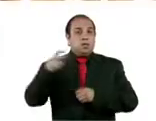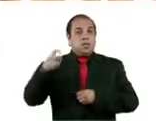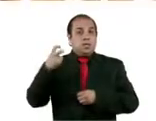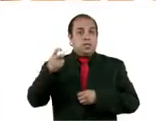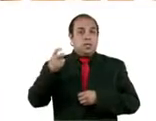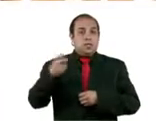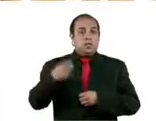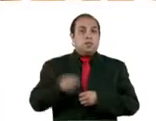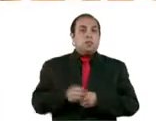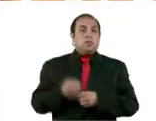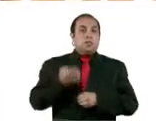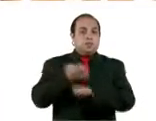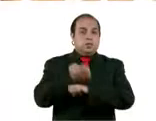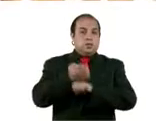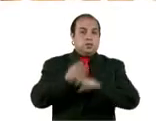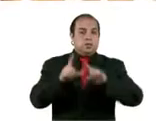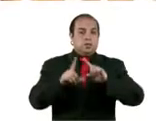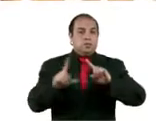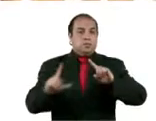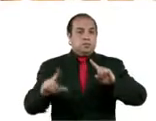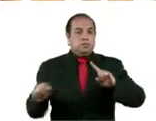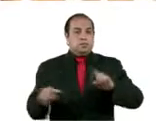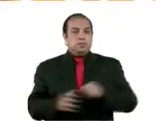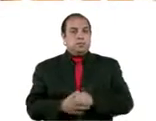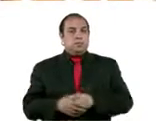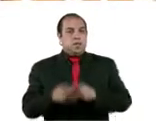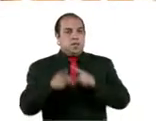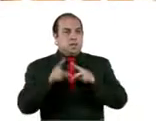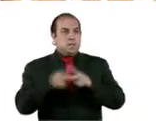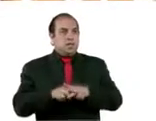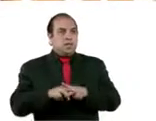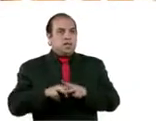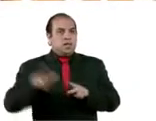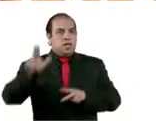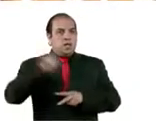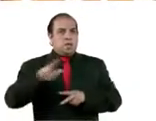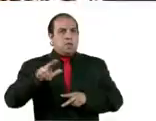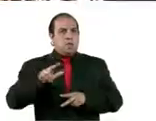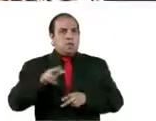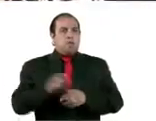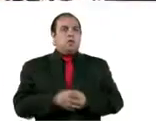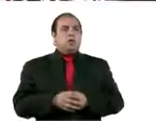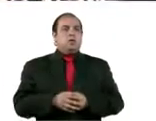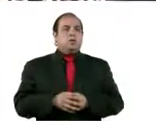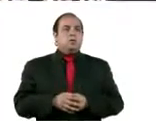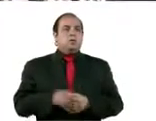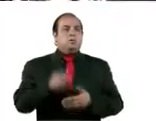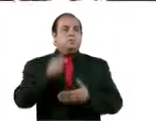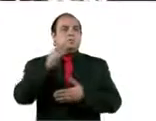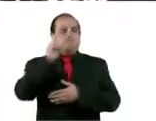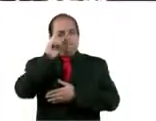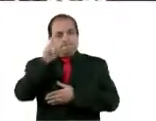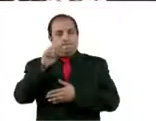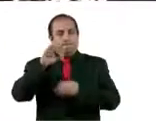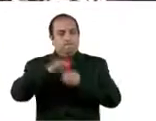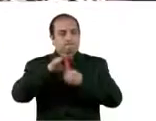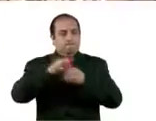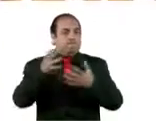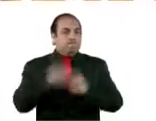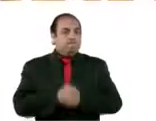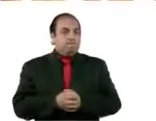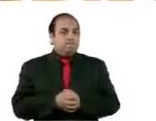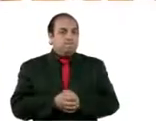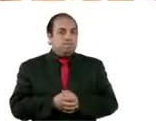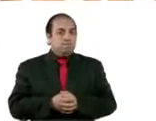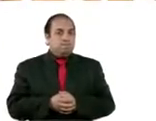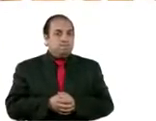bueno, ya empieza la veda el martes, entonces ya… Pero va a estar pendiente de estos resultados. No, pues yo creo que todo el país